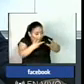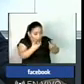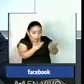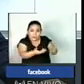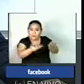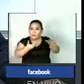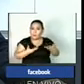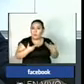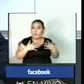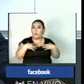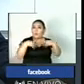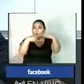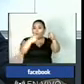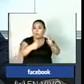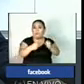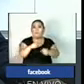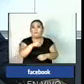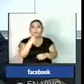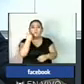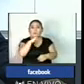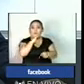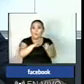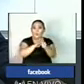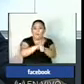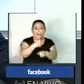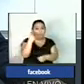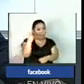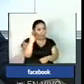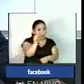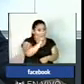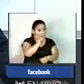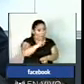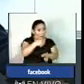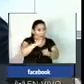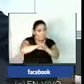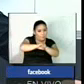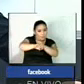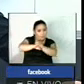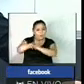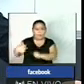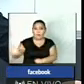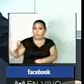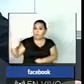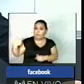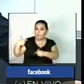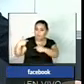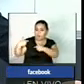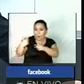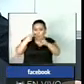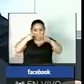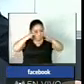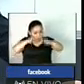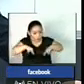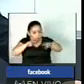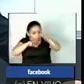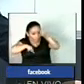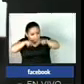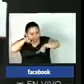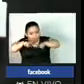aunque aún no está autorizado ya lanzaron la producción de la vacuna mientras realizan los ensayos clínicos